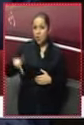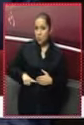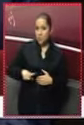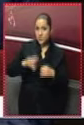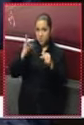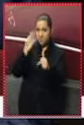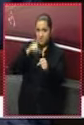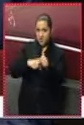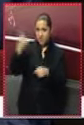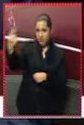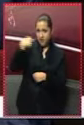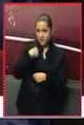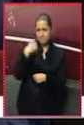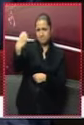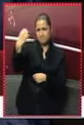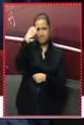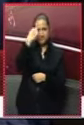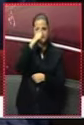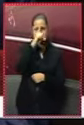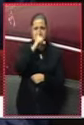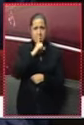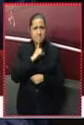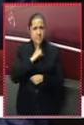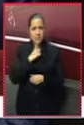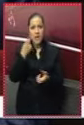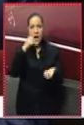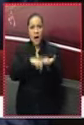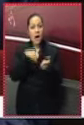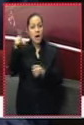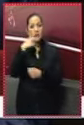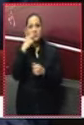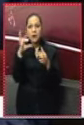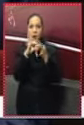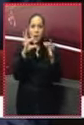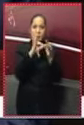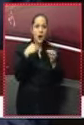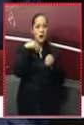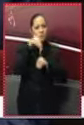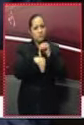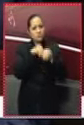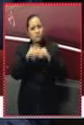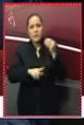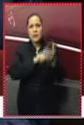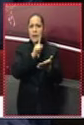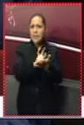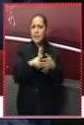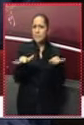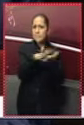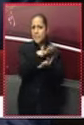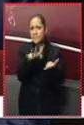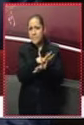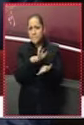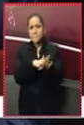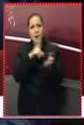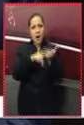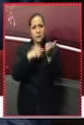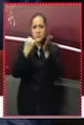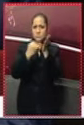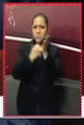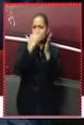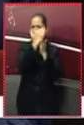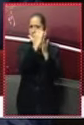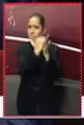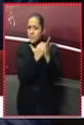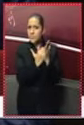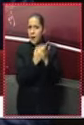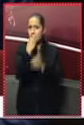al afirmar que las reformas estructurales y en particular la miscelánea fiscal recaudatoria elevarían